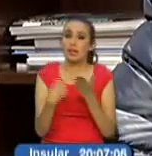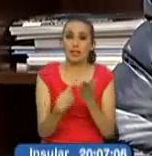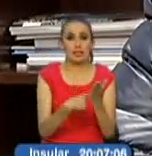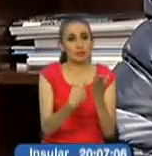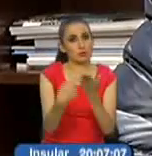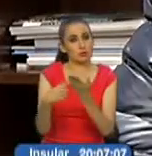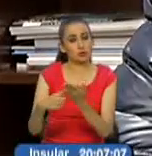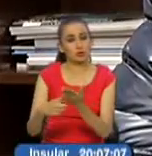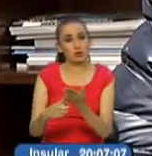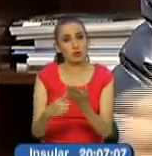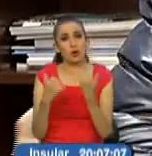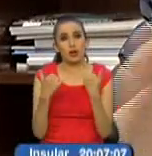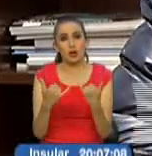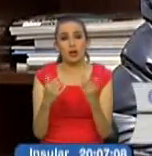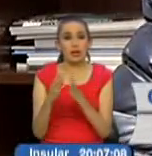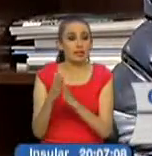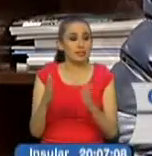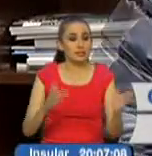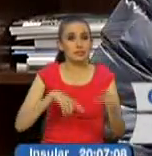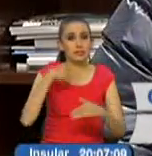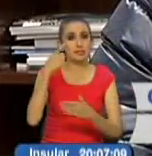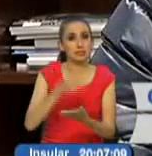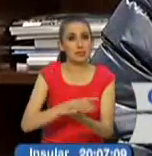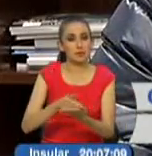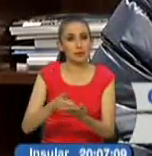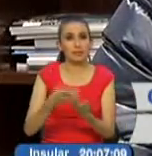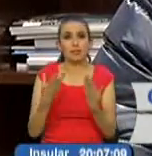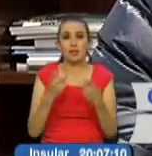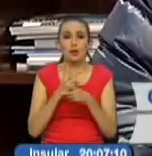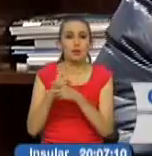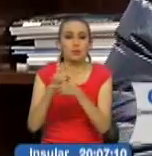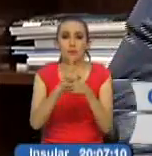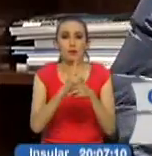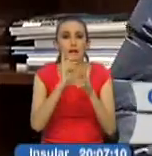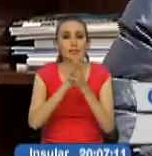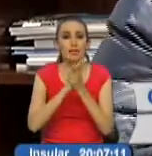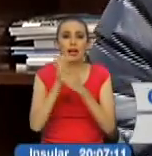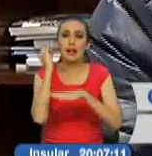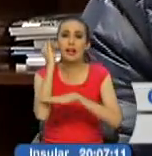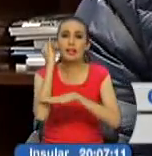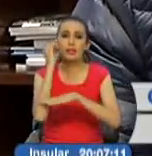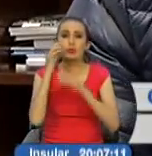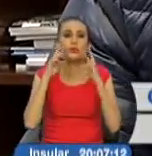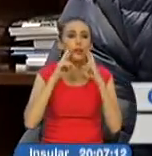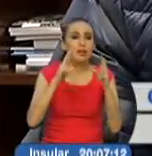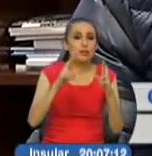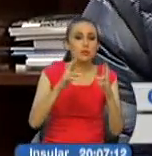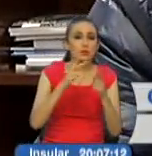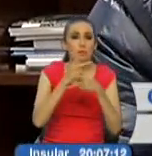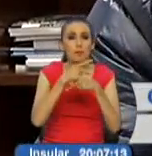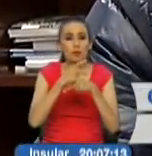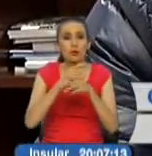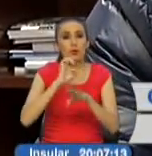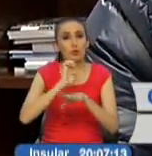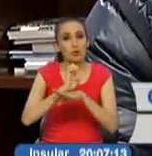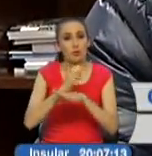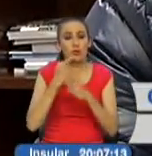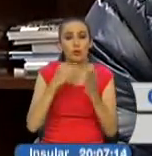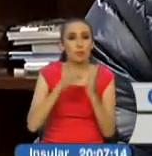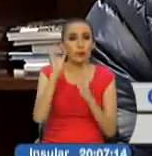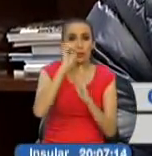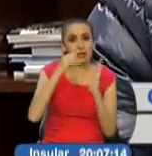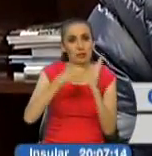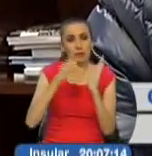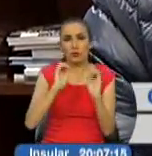día de esta semana y la próxima. La protección a la industria nacional, que no solamente tiene que ver con medidas de arancelar, está, por ejemplo, con una